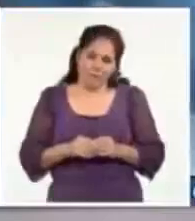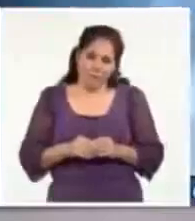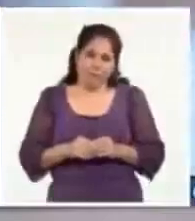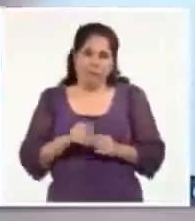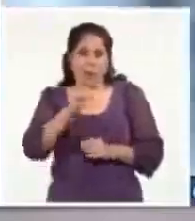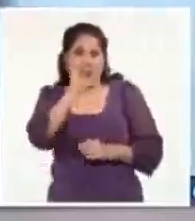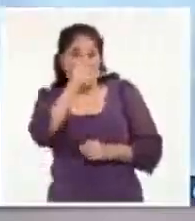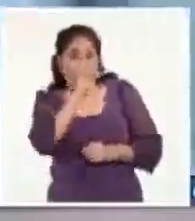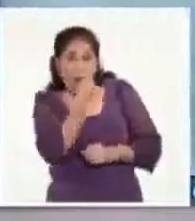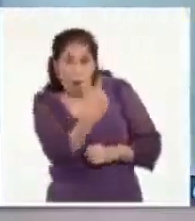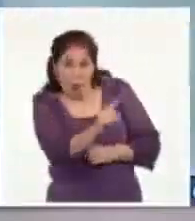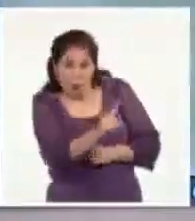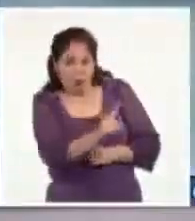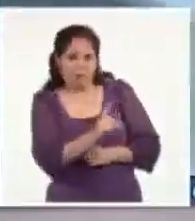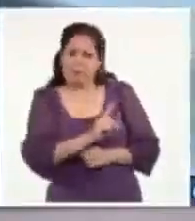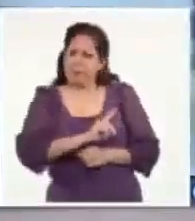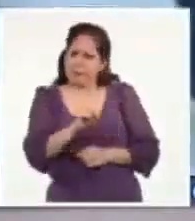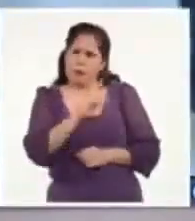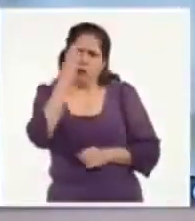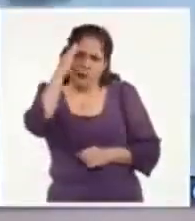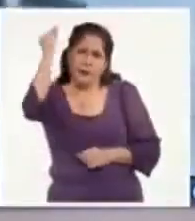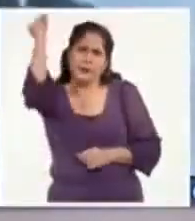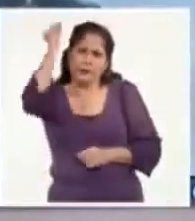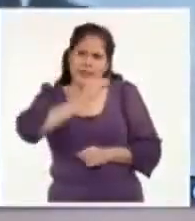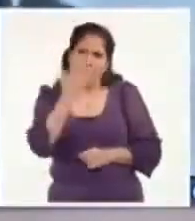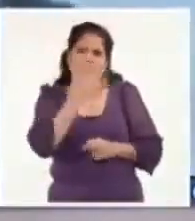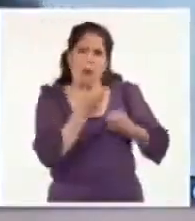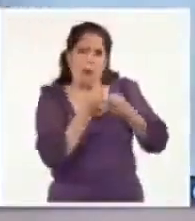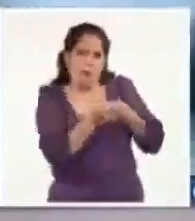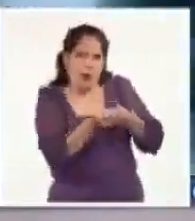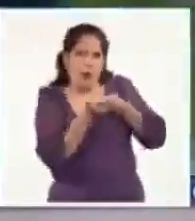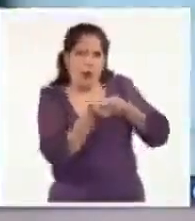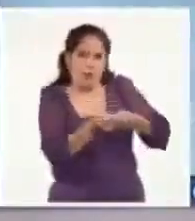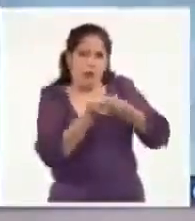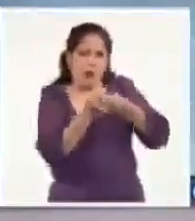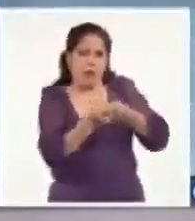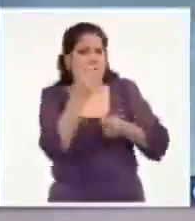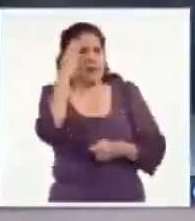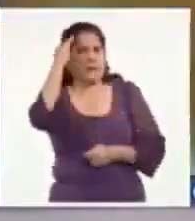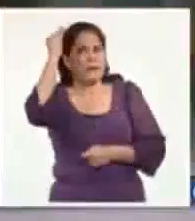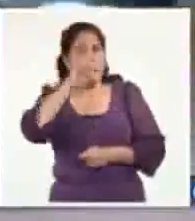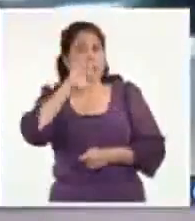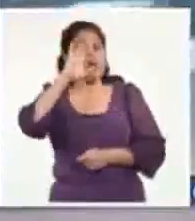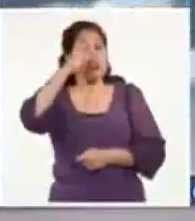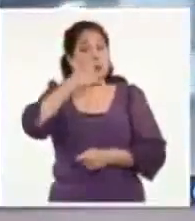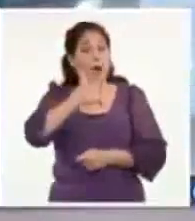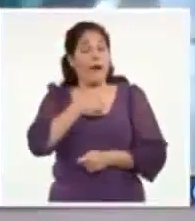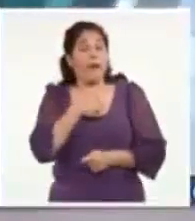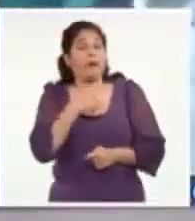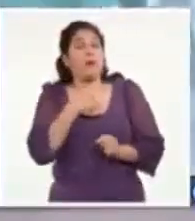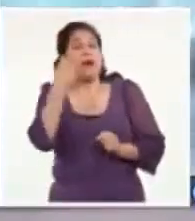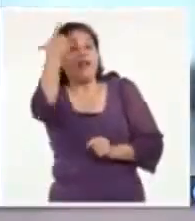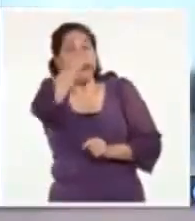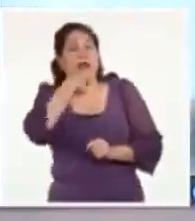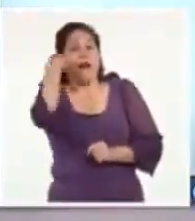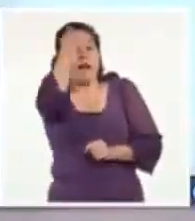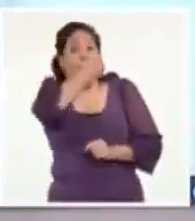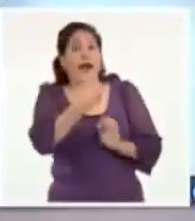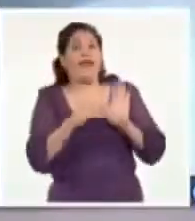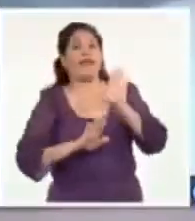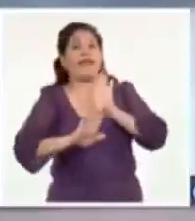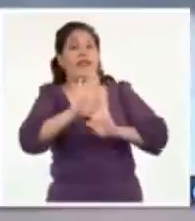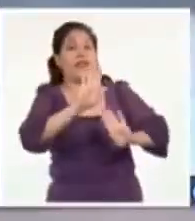bolsonaro Esto no es una Vendetta personal y no es el único eslabón peligroso bolsonaro es una construcción de un conservadurismo